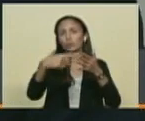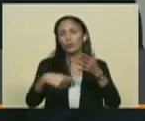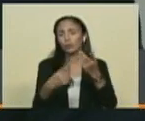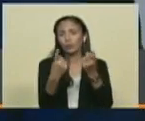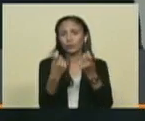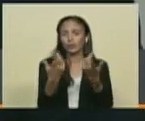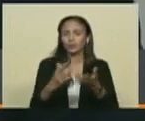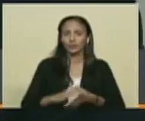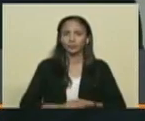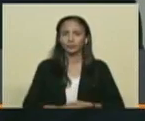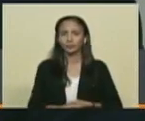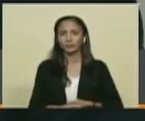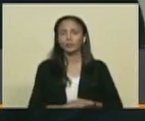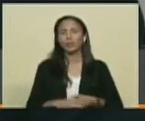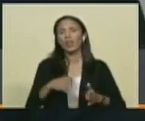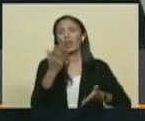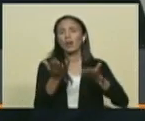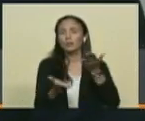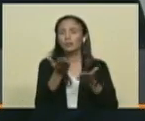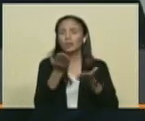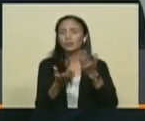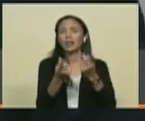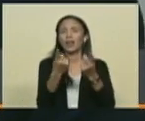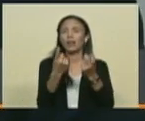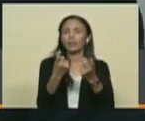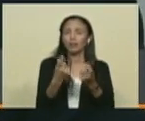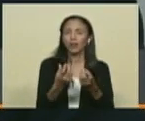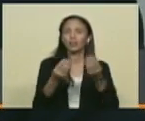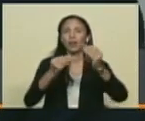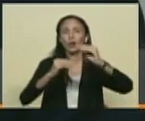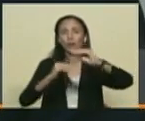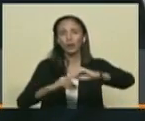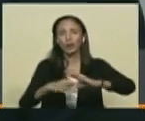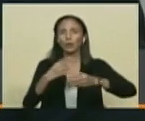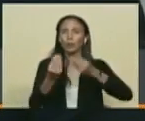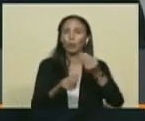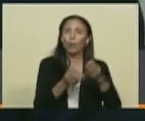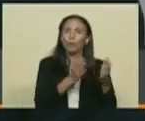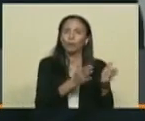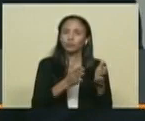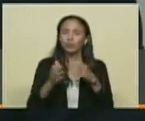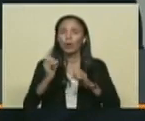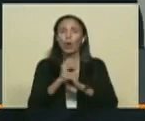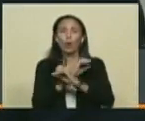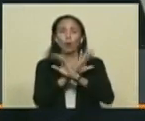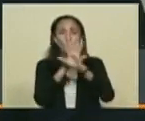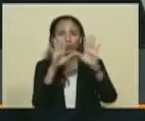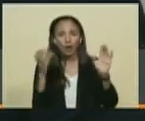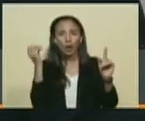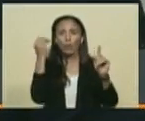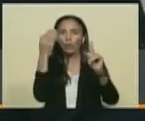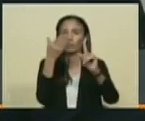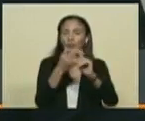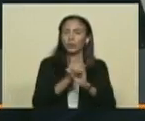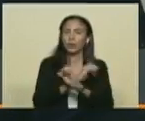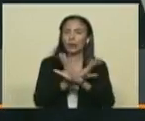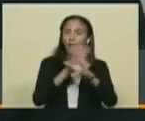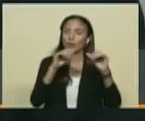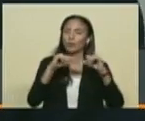está muchas veces la clave de que los acuerdos puedan ser firmes,